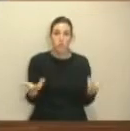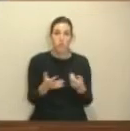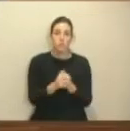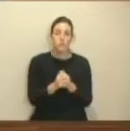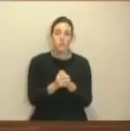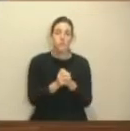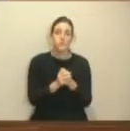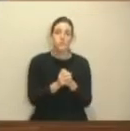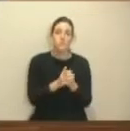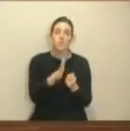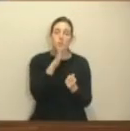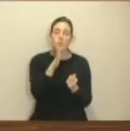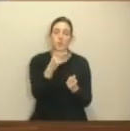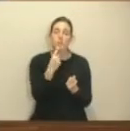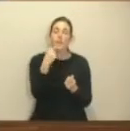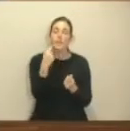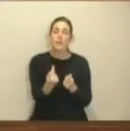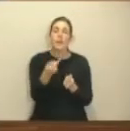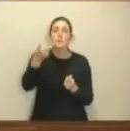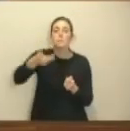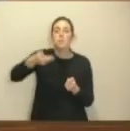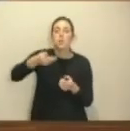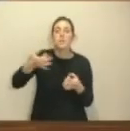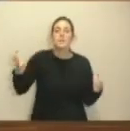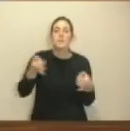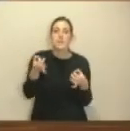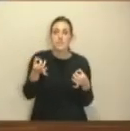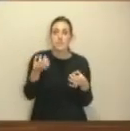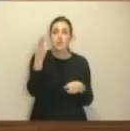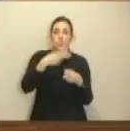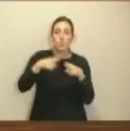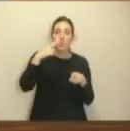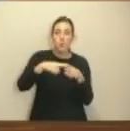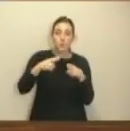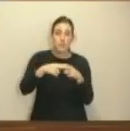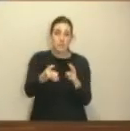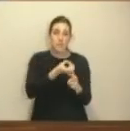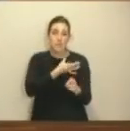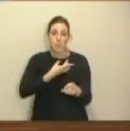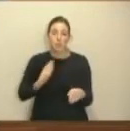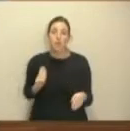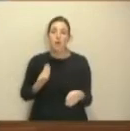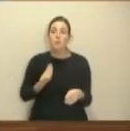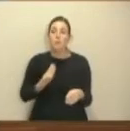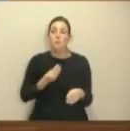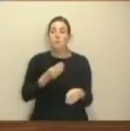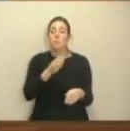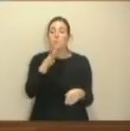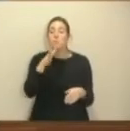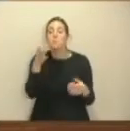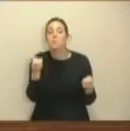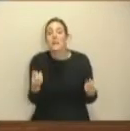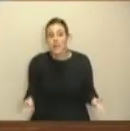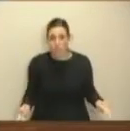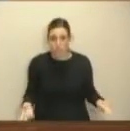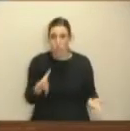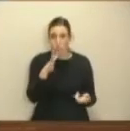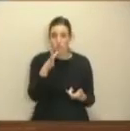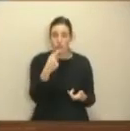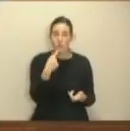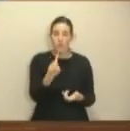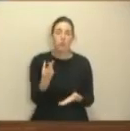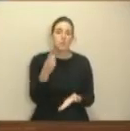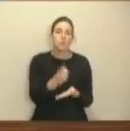Y por eso le decía, lo importante es para qué políticas nos endeudamos. Porque vuelvo a decir,